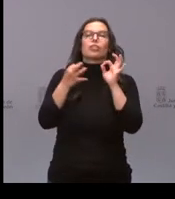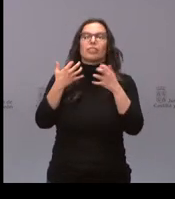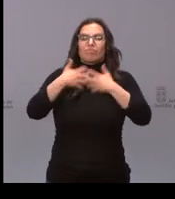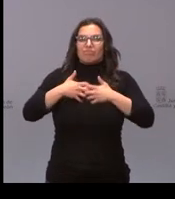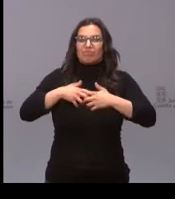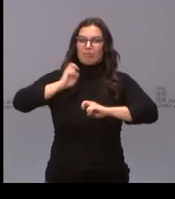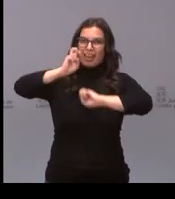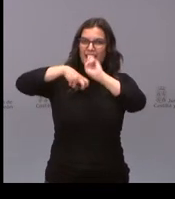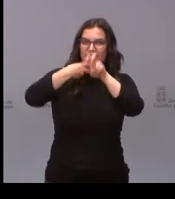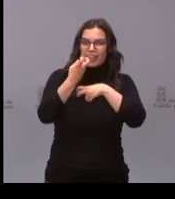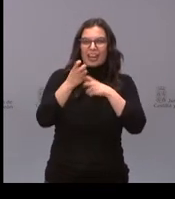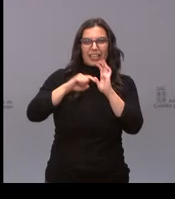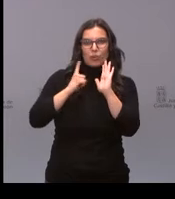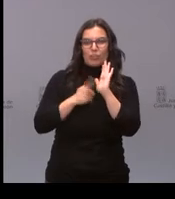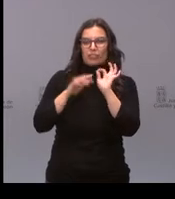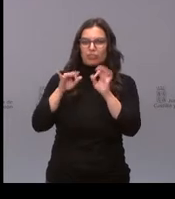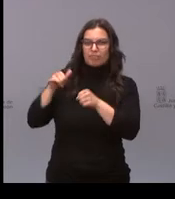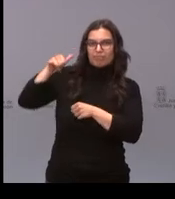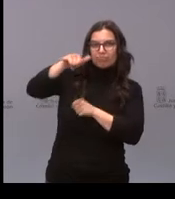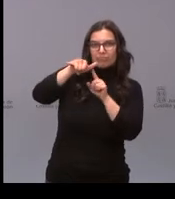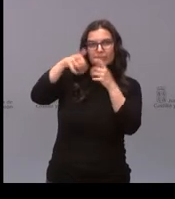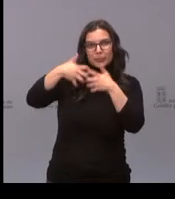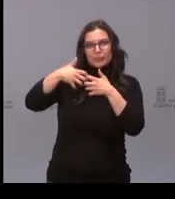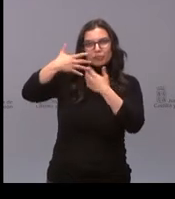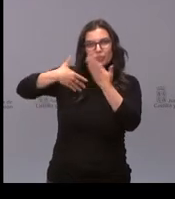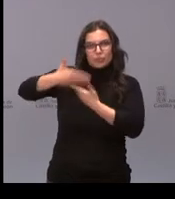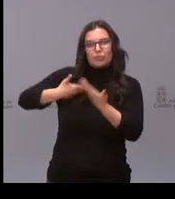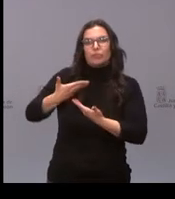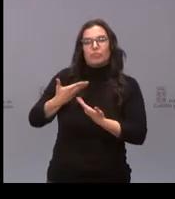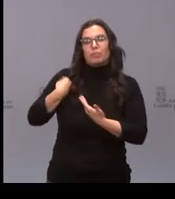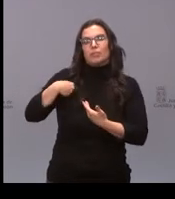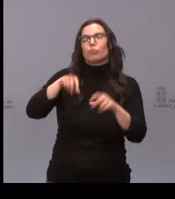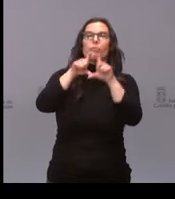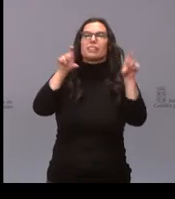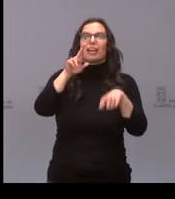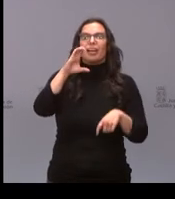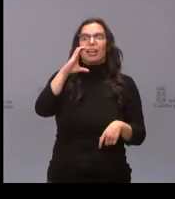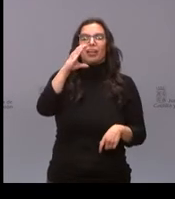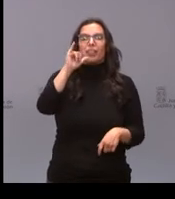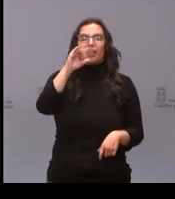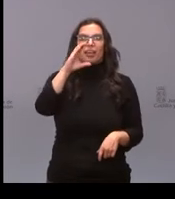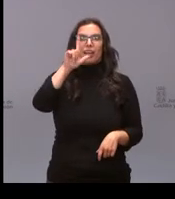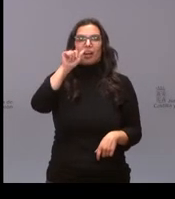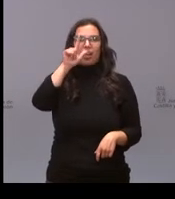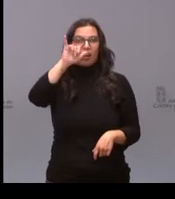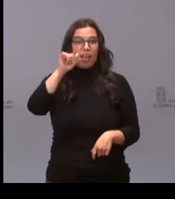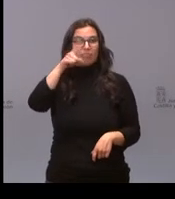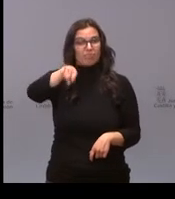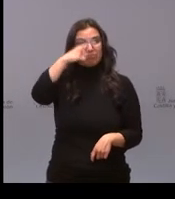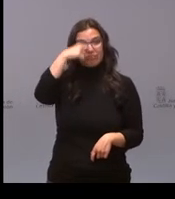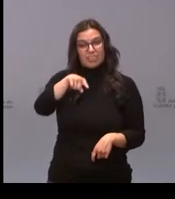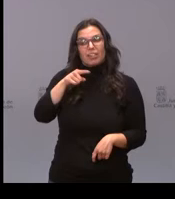reciclaje integral de aerogeneradores de Reciclalia, que, como saben, tiene la colaboración de la Junta de Castilla y